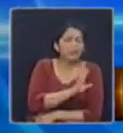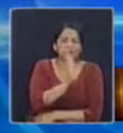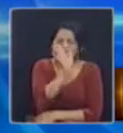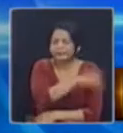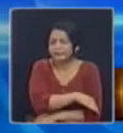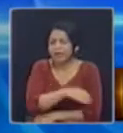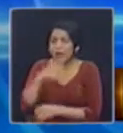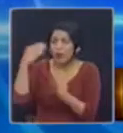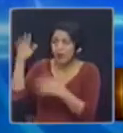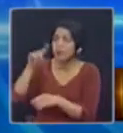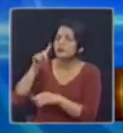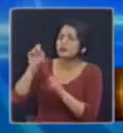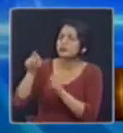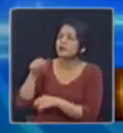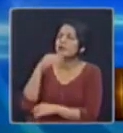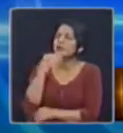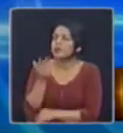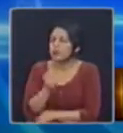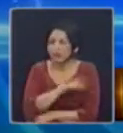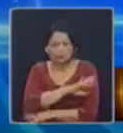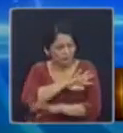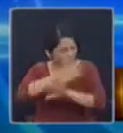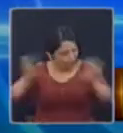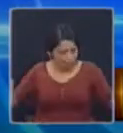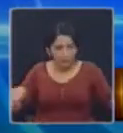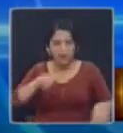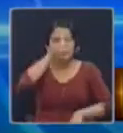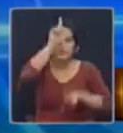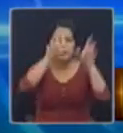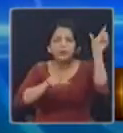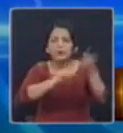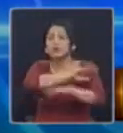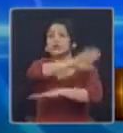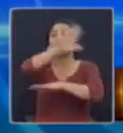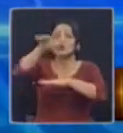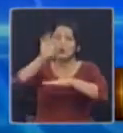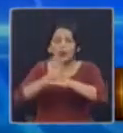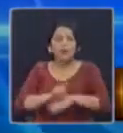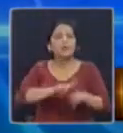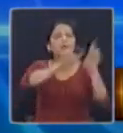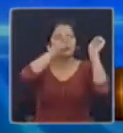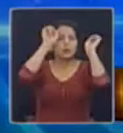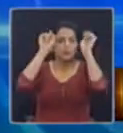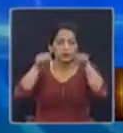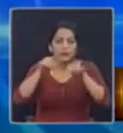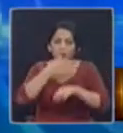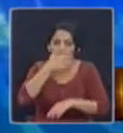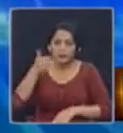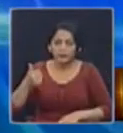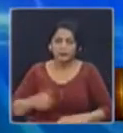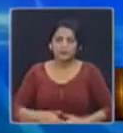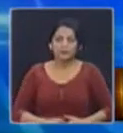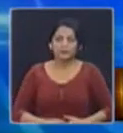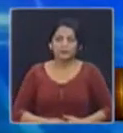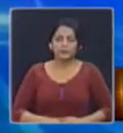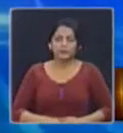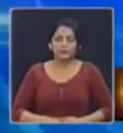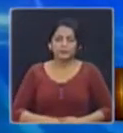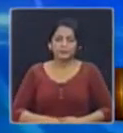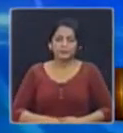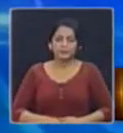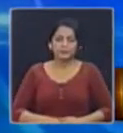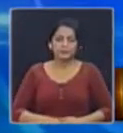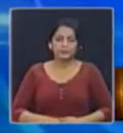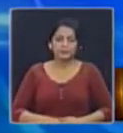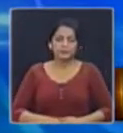los políticos, no a los legisladores, al pueblo ecuatoriano, que es el mandante. Pero, asambleísta, a propósito de lo que